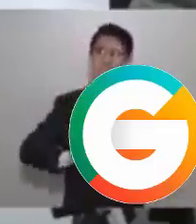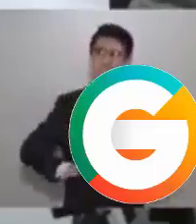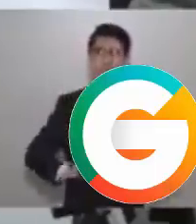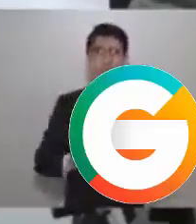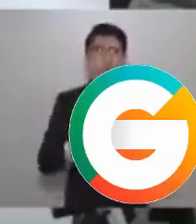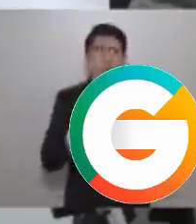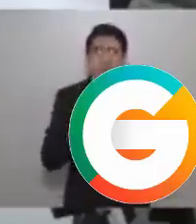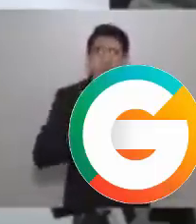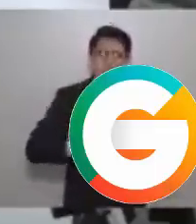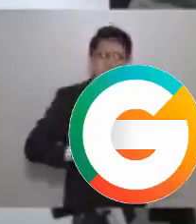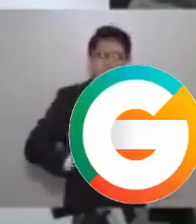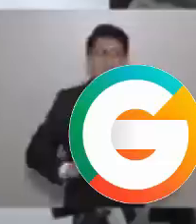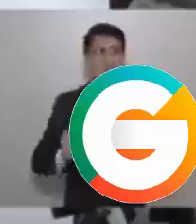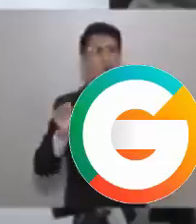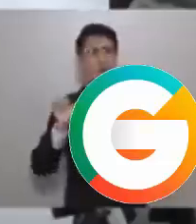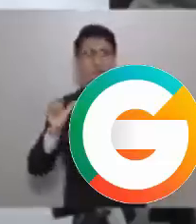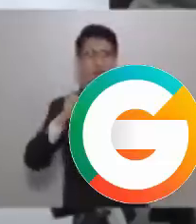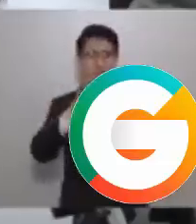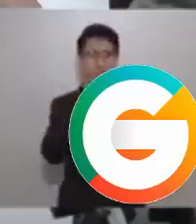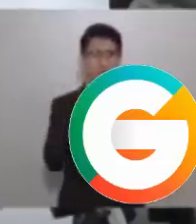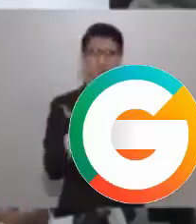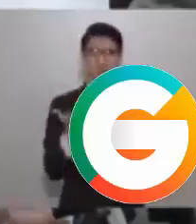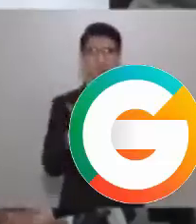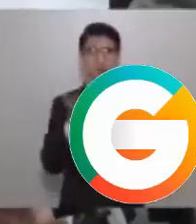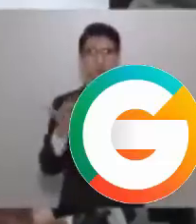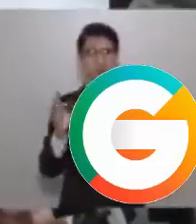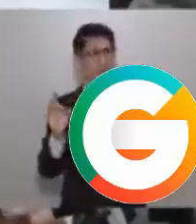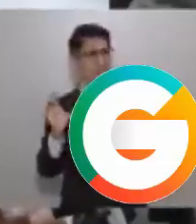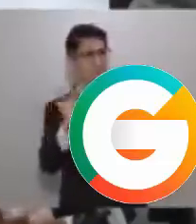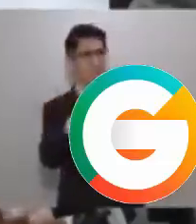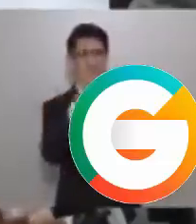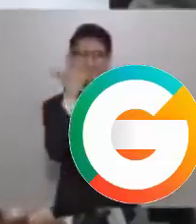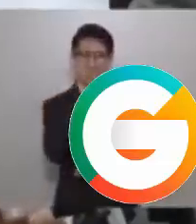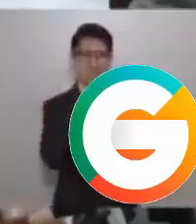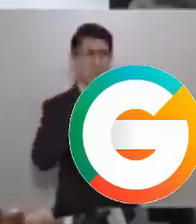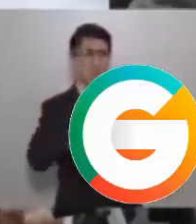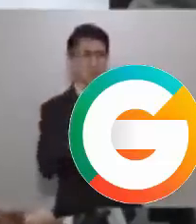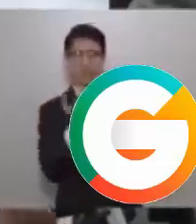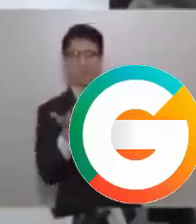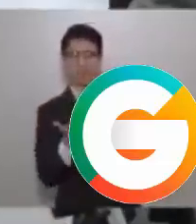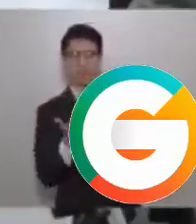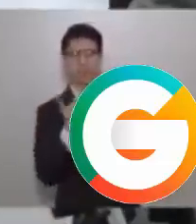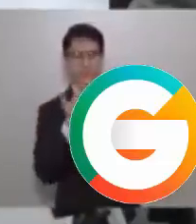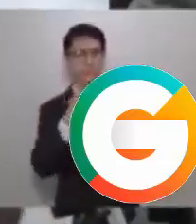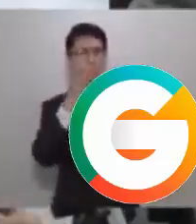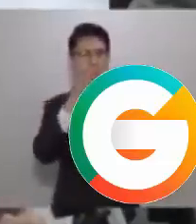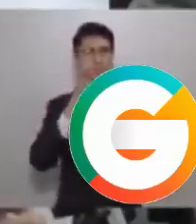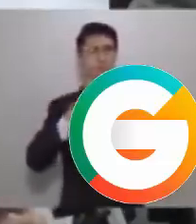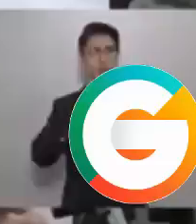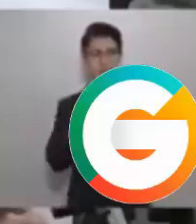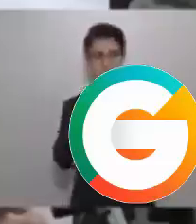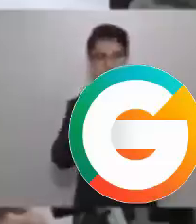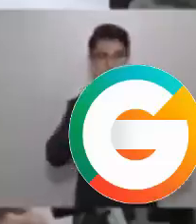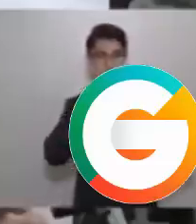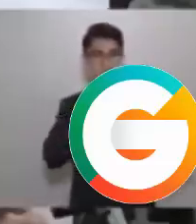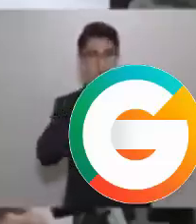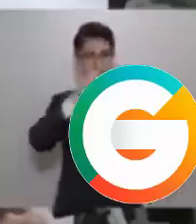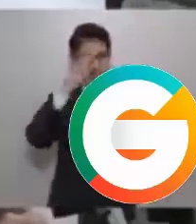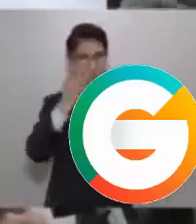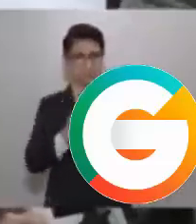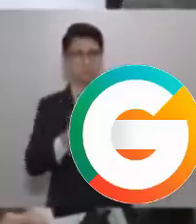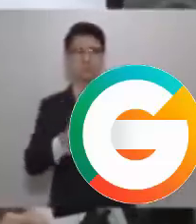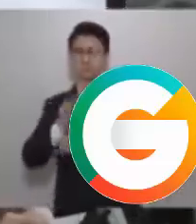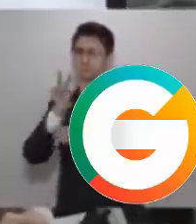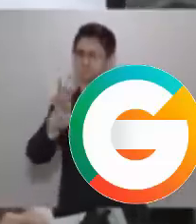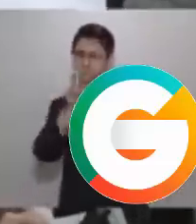lamentablemente solo un 76% en la recuperación positiva de los temas de homicidios. Sin embargo, no podemos decir que hemos tenido victoria